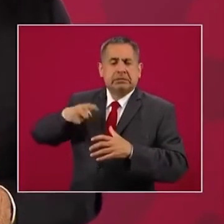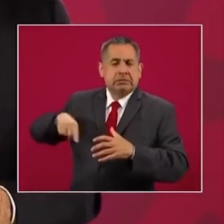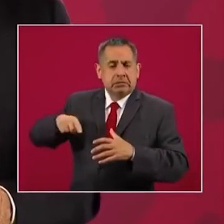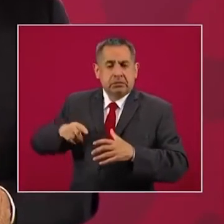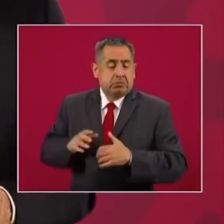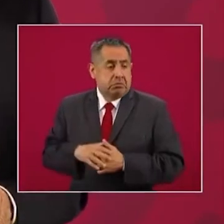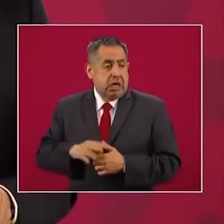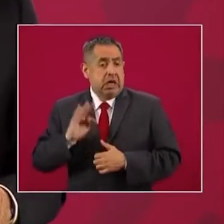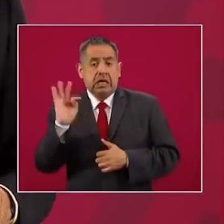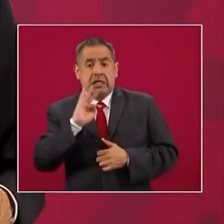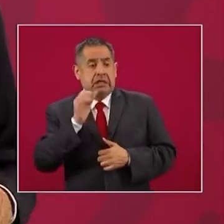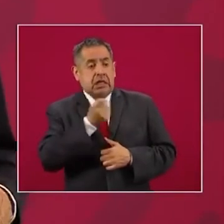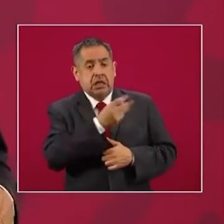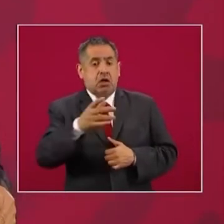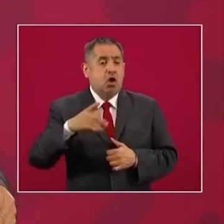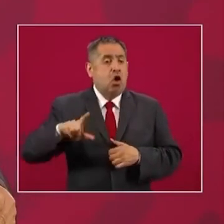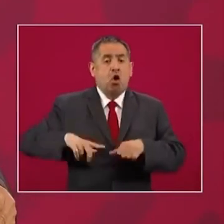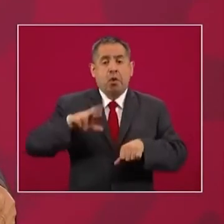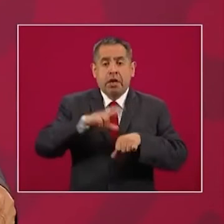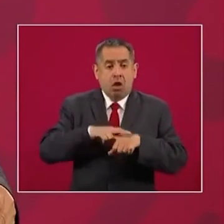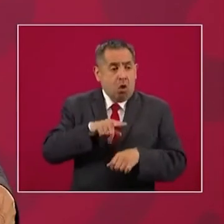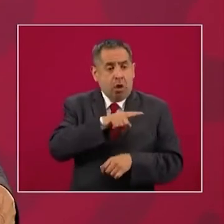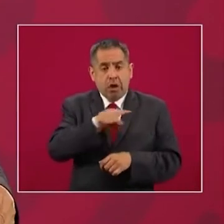Si los gobernadores siguen utilizando